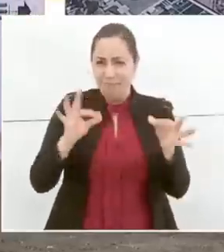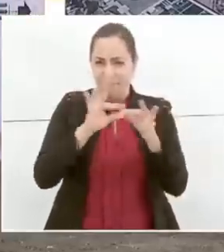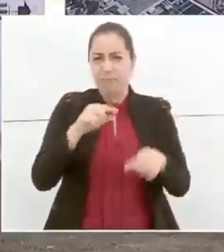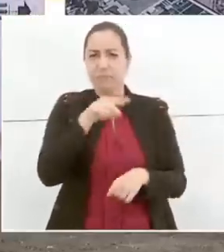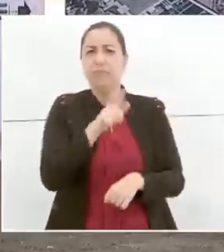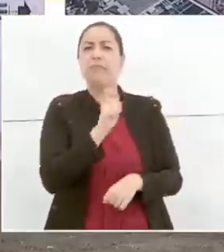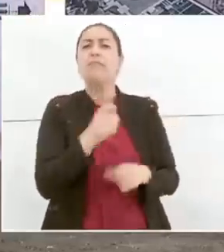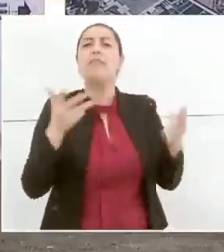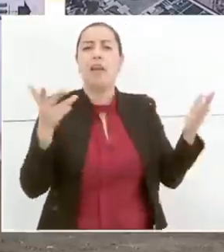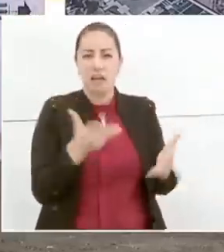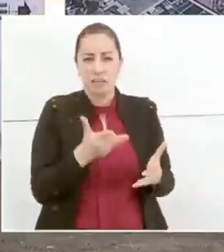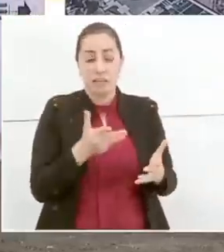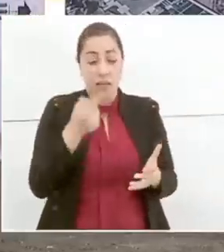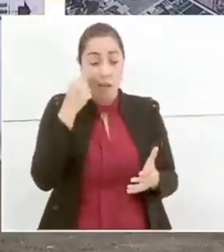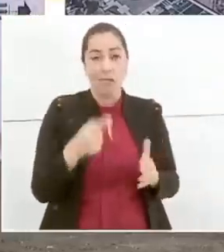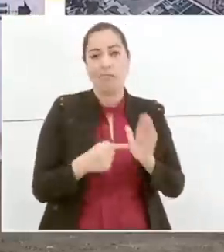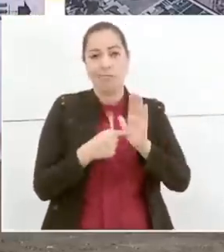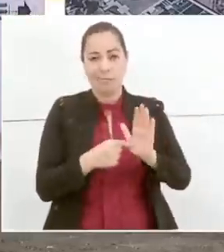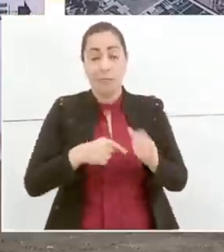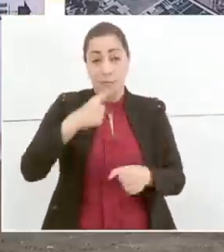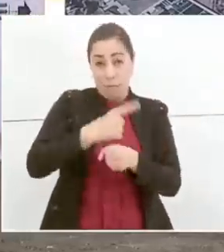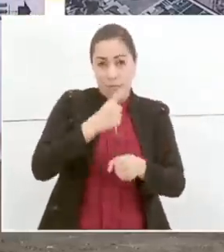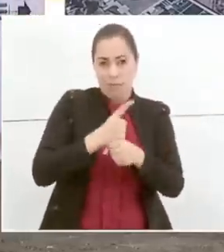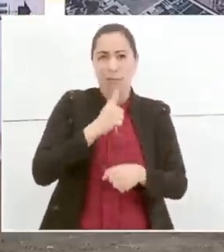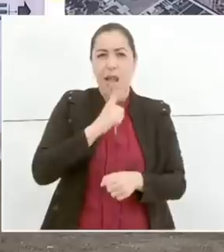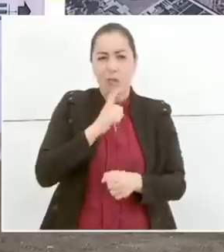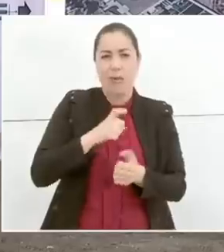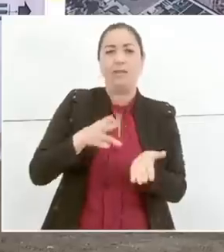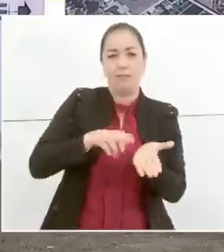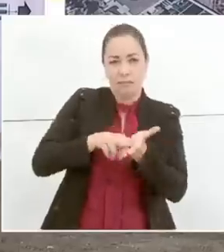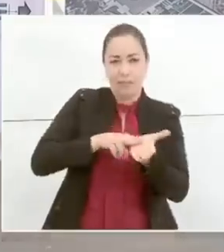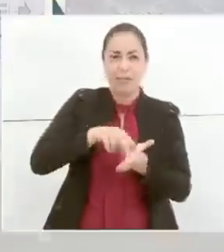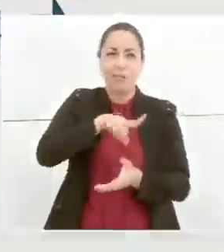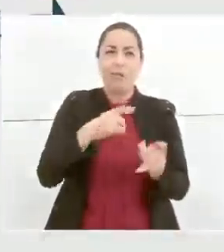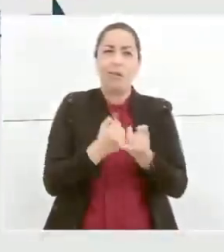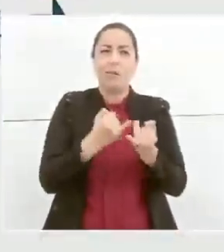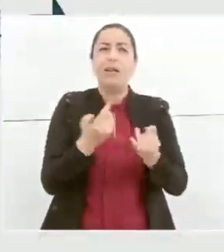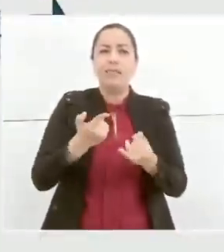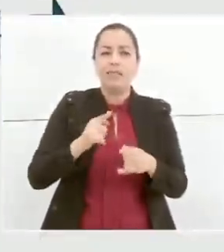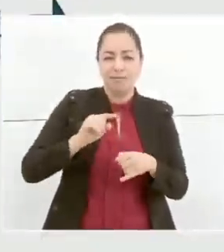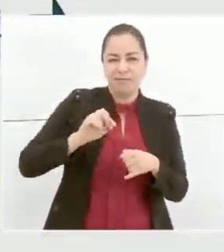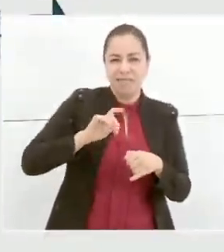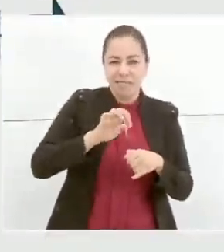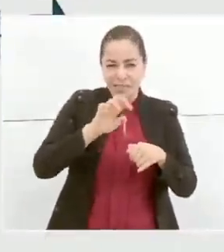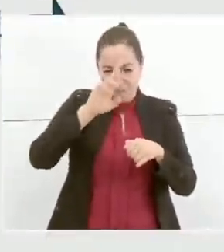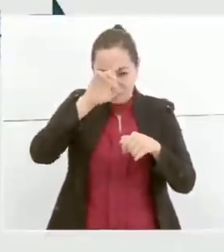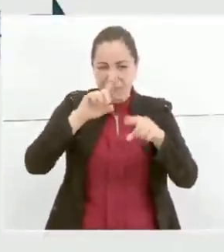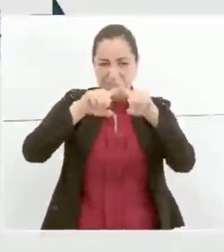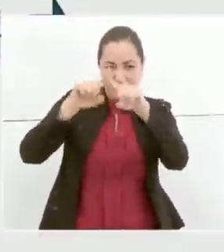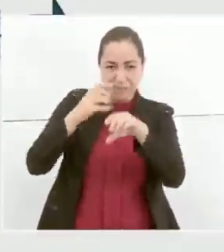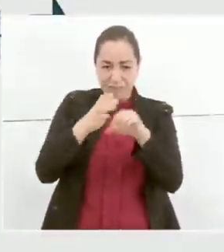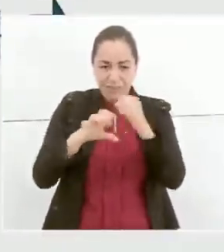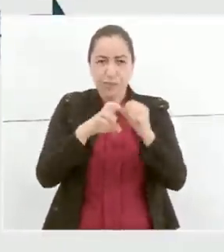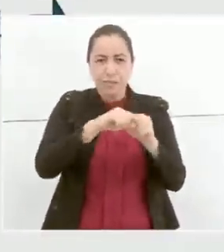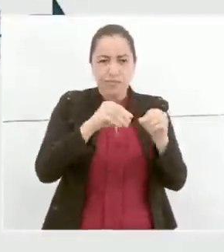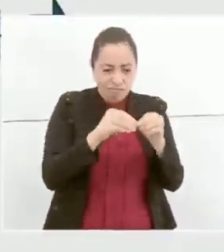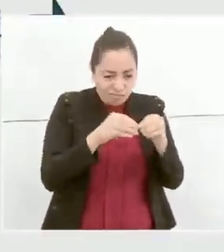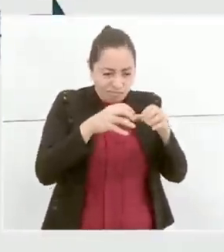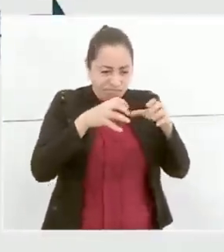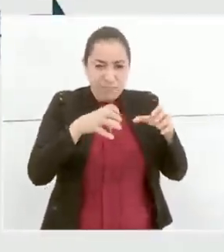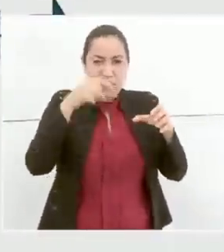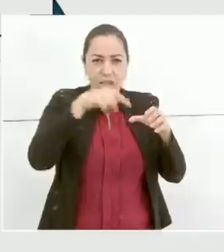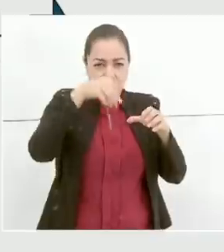hacemos es poner el agua negra, ponemos los bichos engordan, una vez que se engordan, los hacemos que se vayan para abajo,